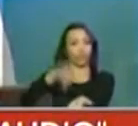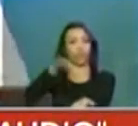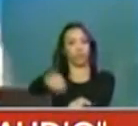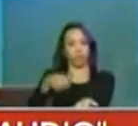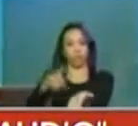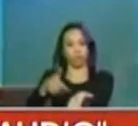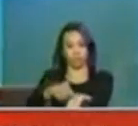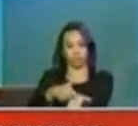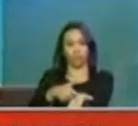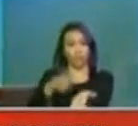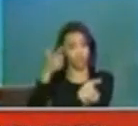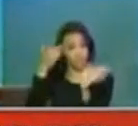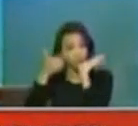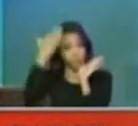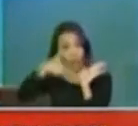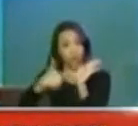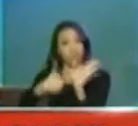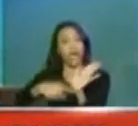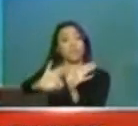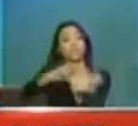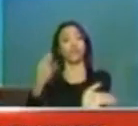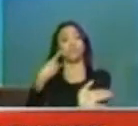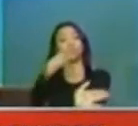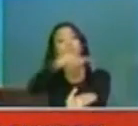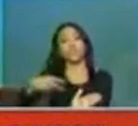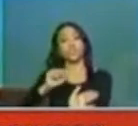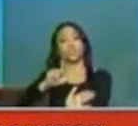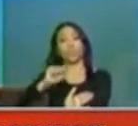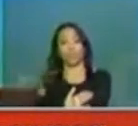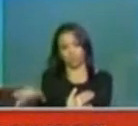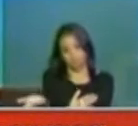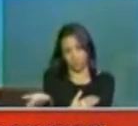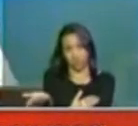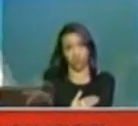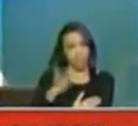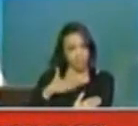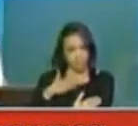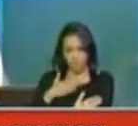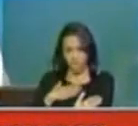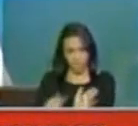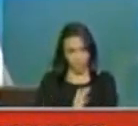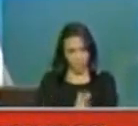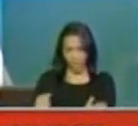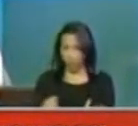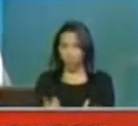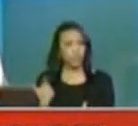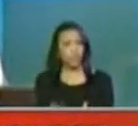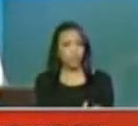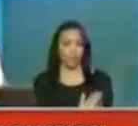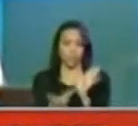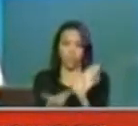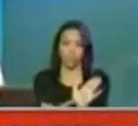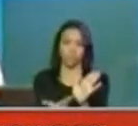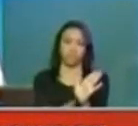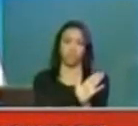Está asignado el presidente Lula. Esta firma. Mi asignatura. Ah,